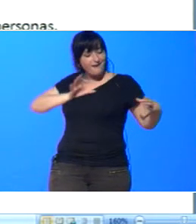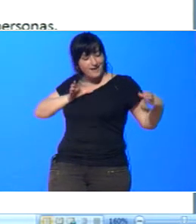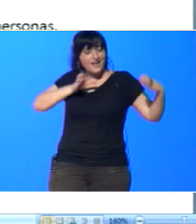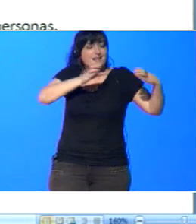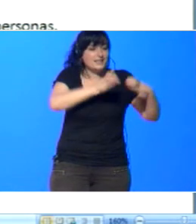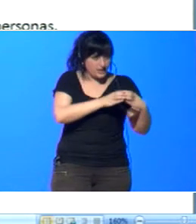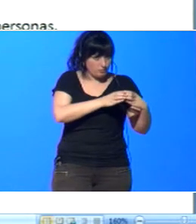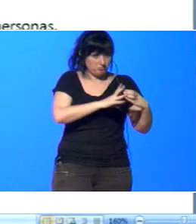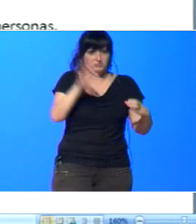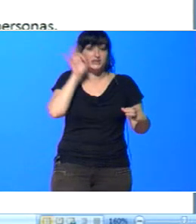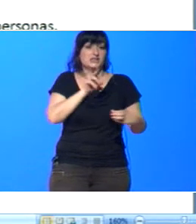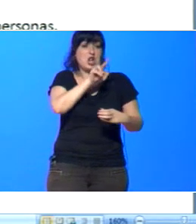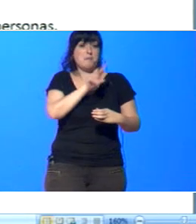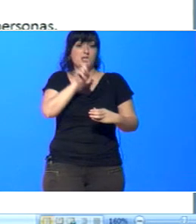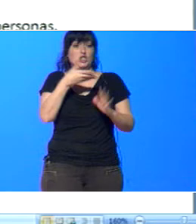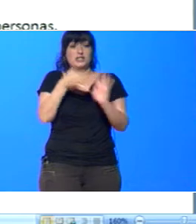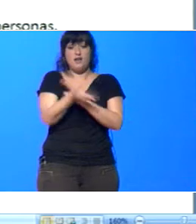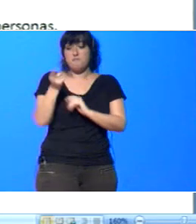XXI no hay ningún profesional que trabaje solo.